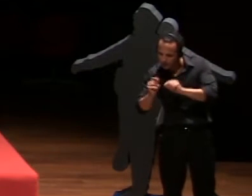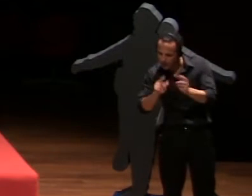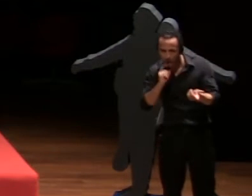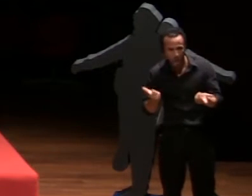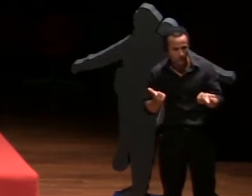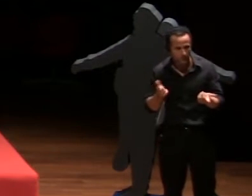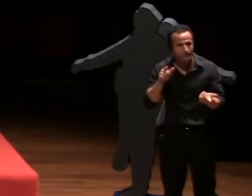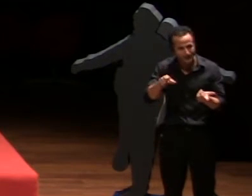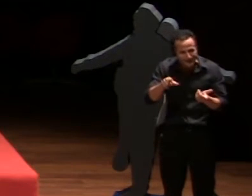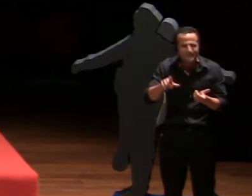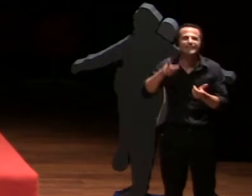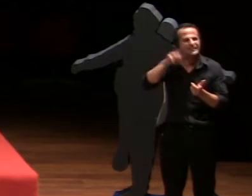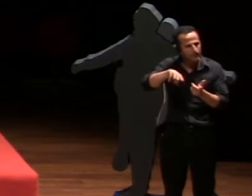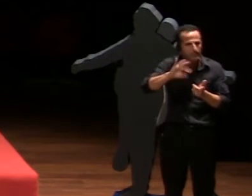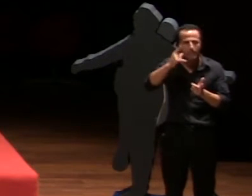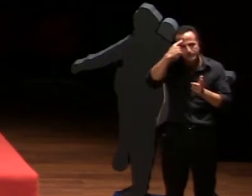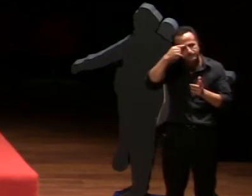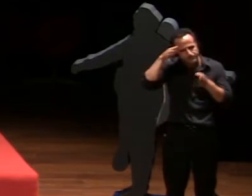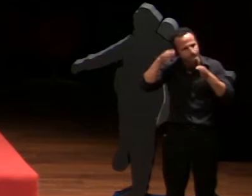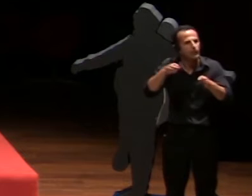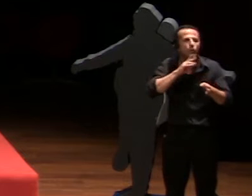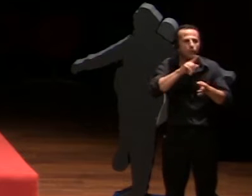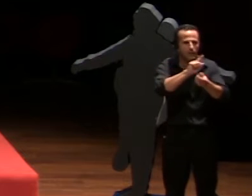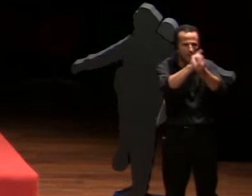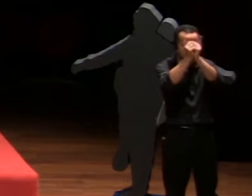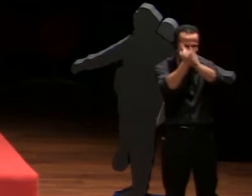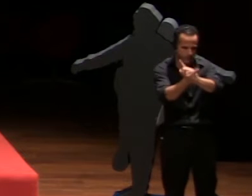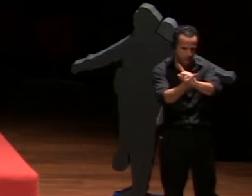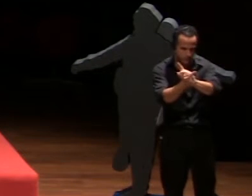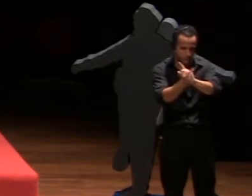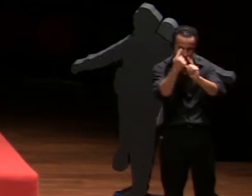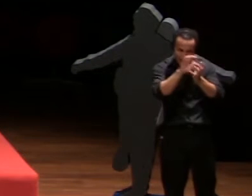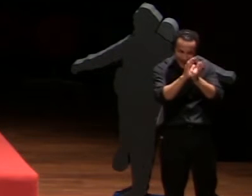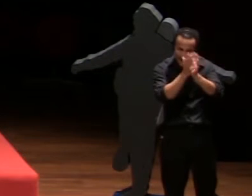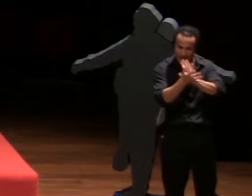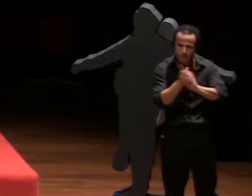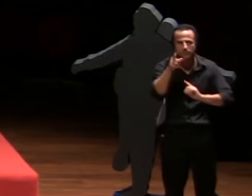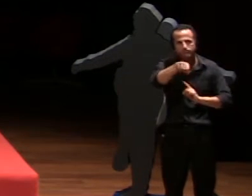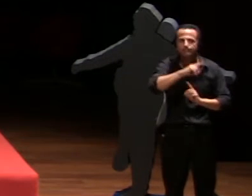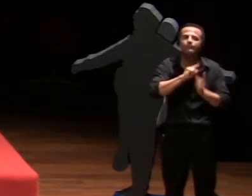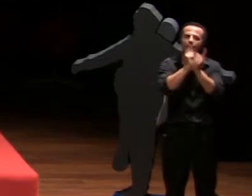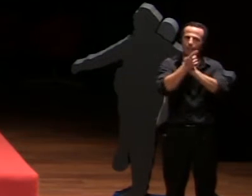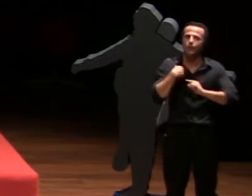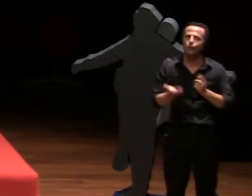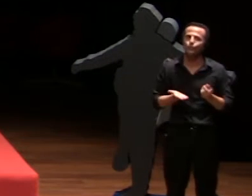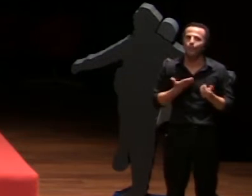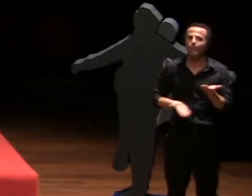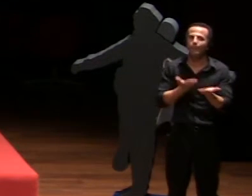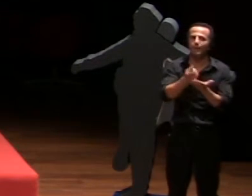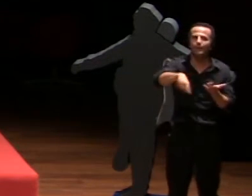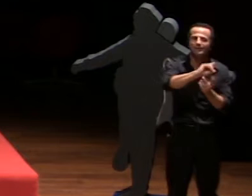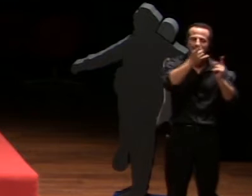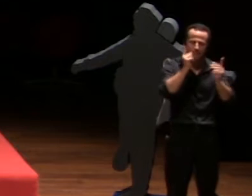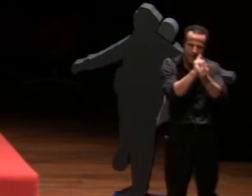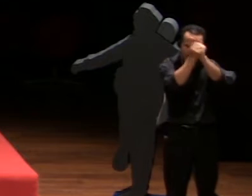sobre todo centrado en el cambio. Entonces, en el cambio sobre todo yo invitaría también a una reflexión profunda